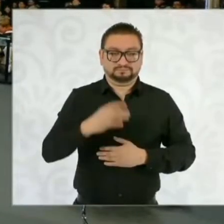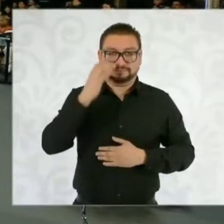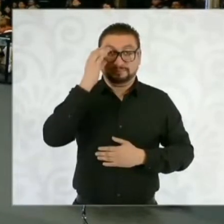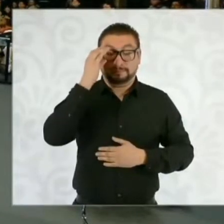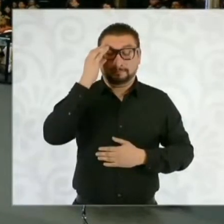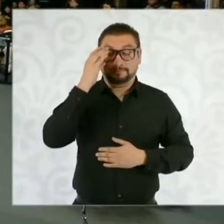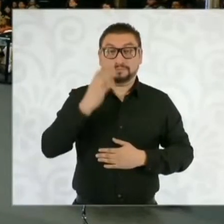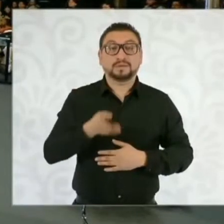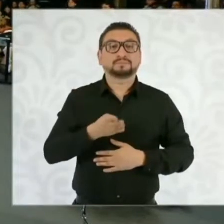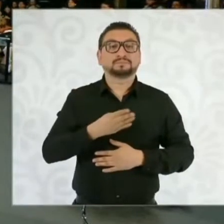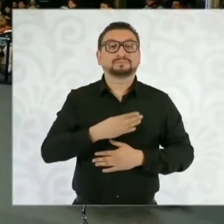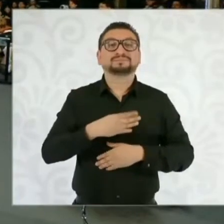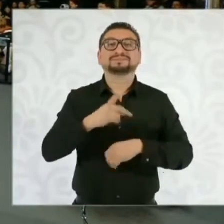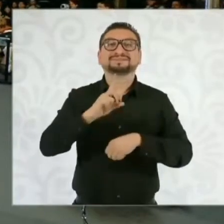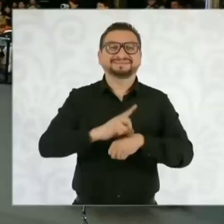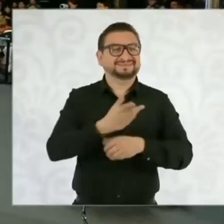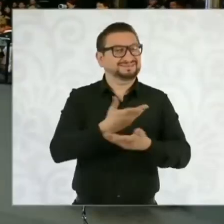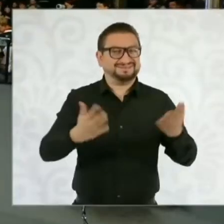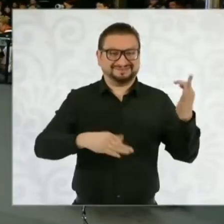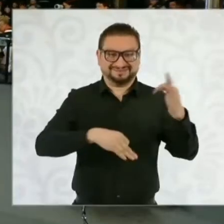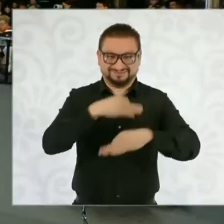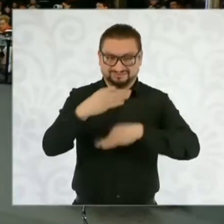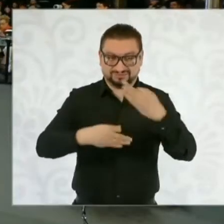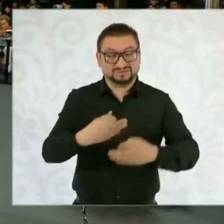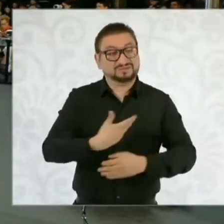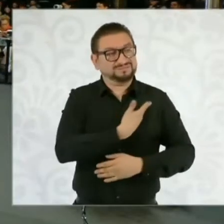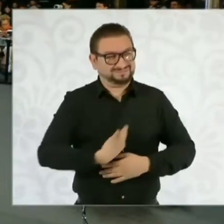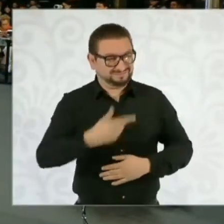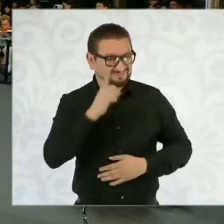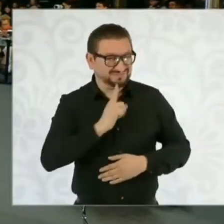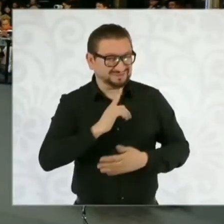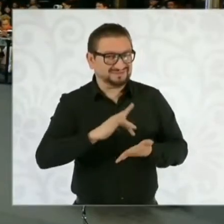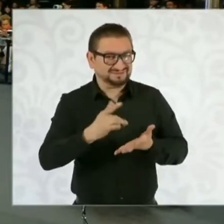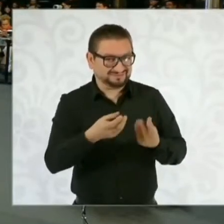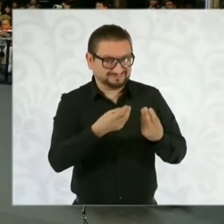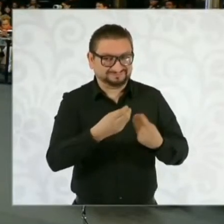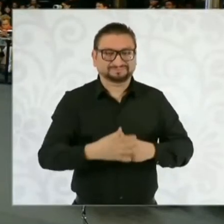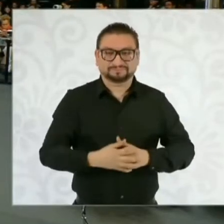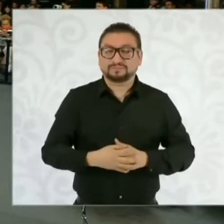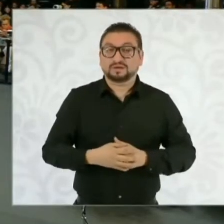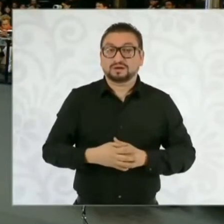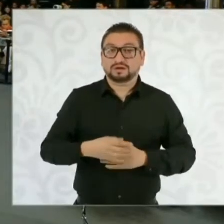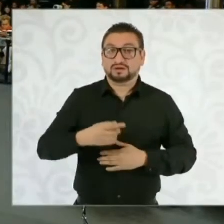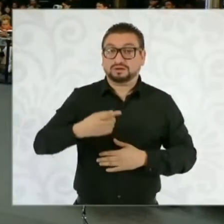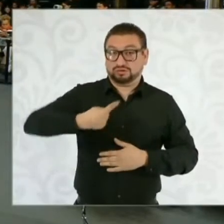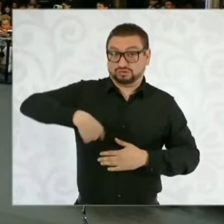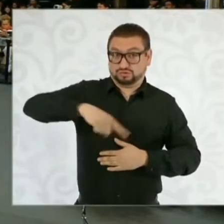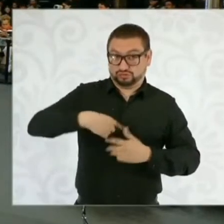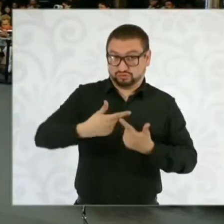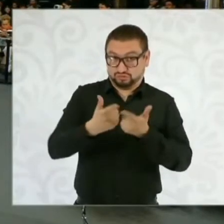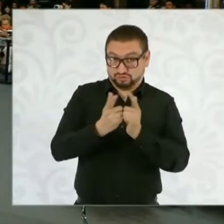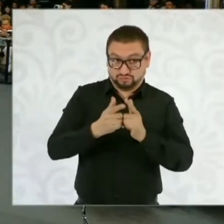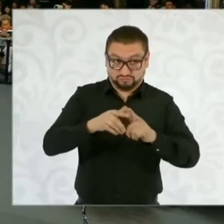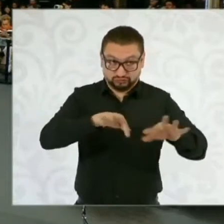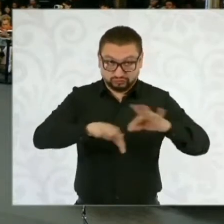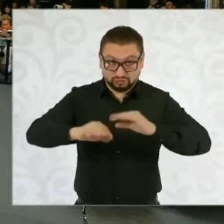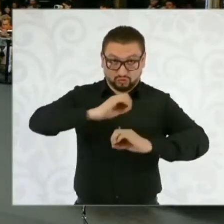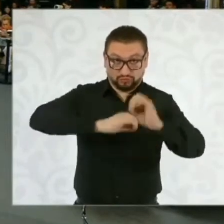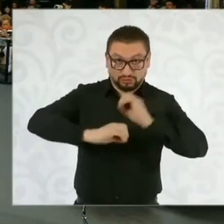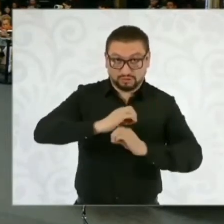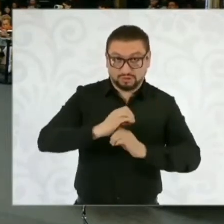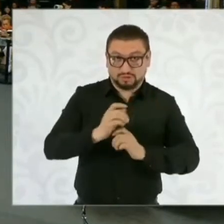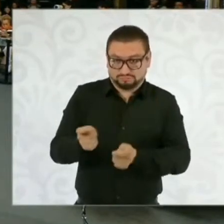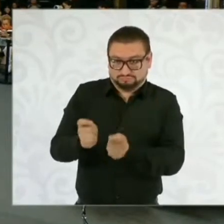Muy buenos días a todos. Muchas gracias, presidenta. El sector obrero me ha encargado